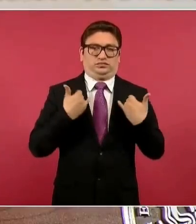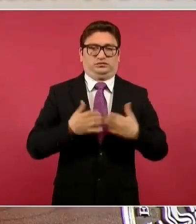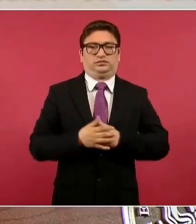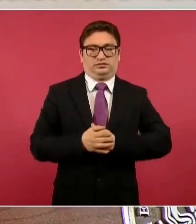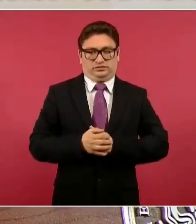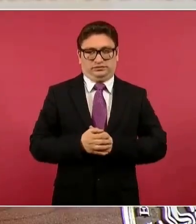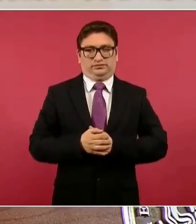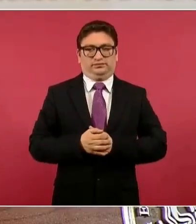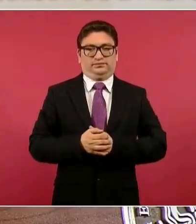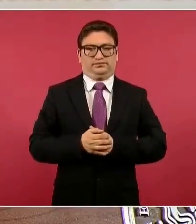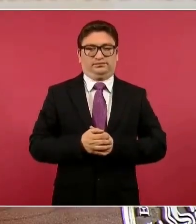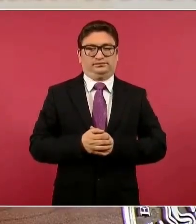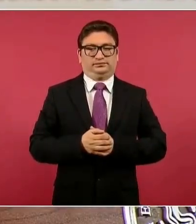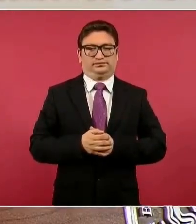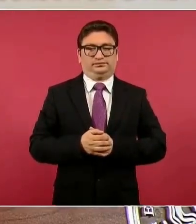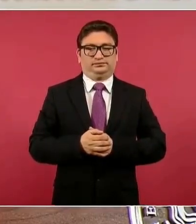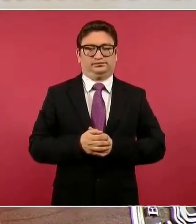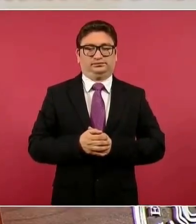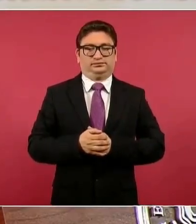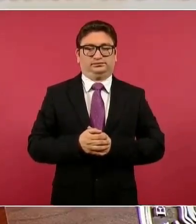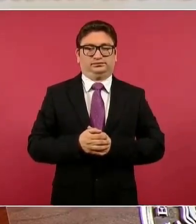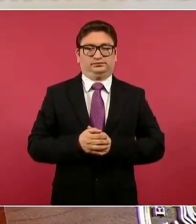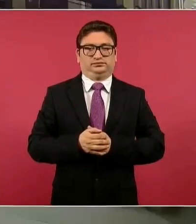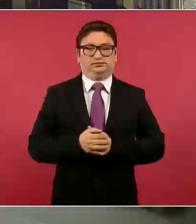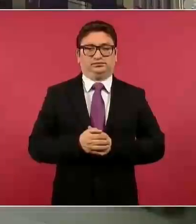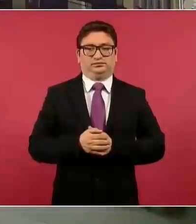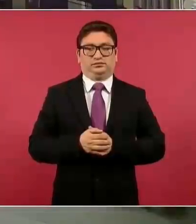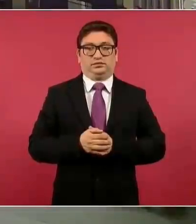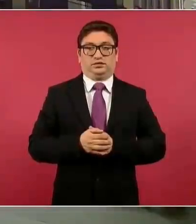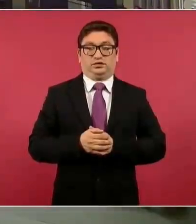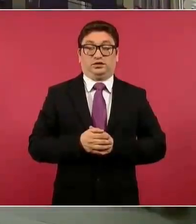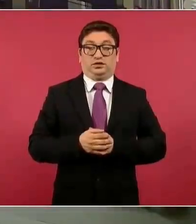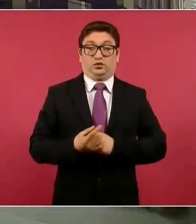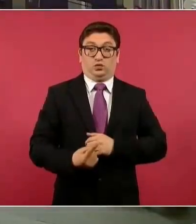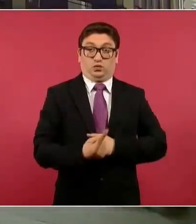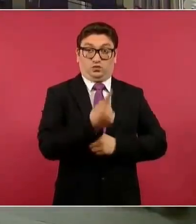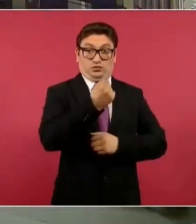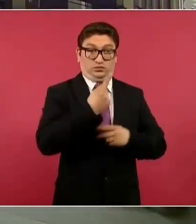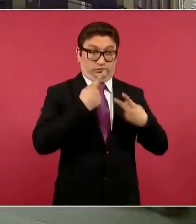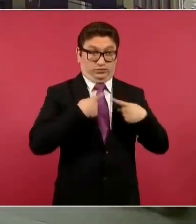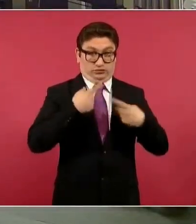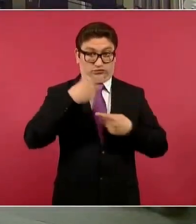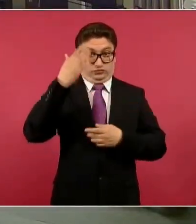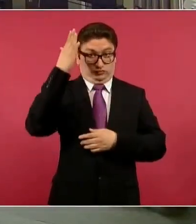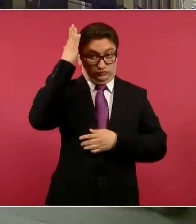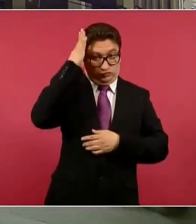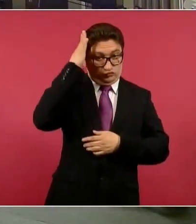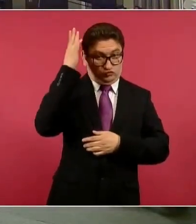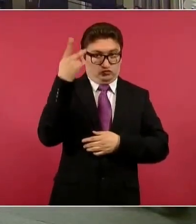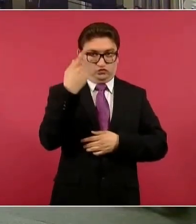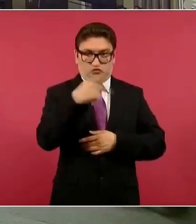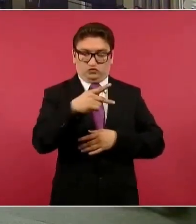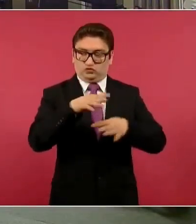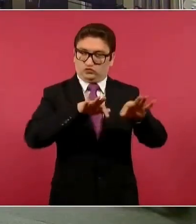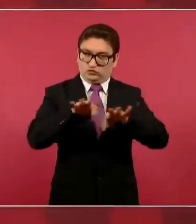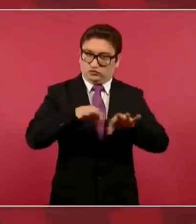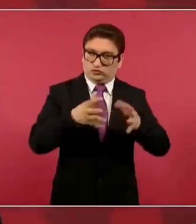Y la labor de un dirigente pues es